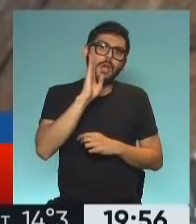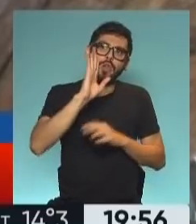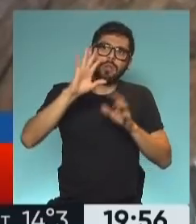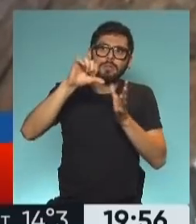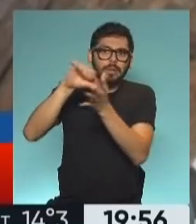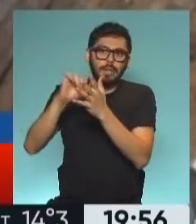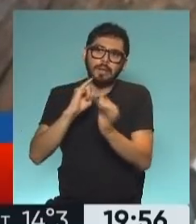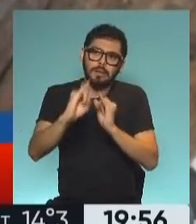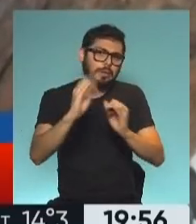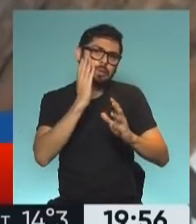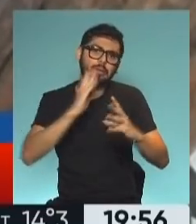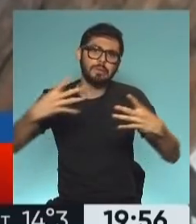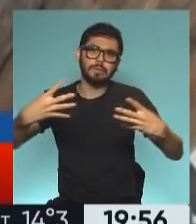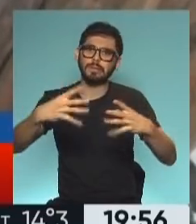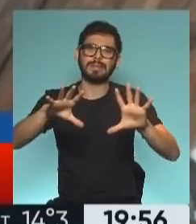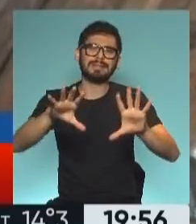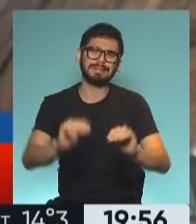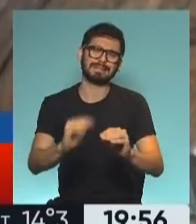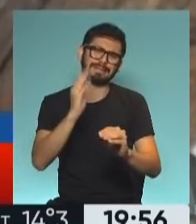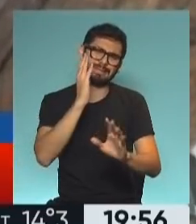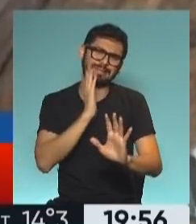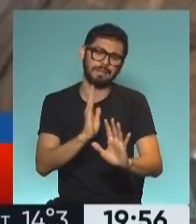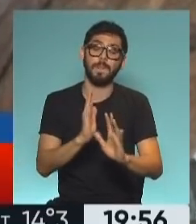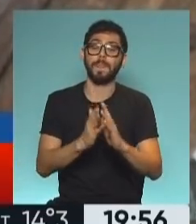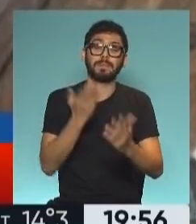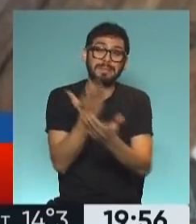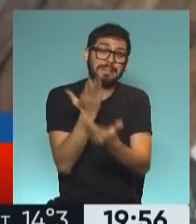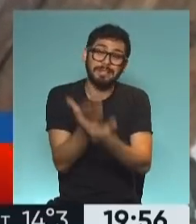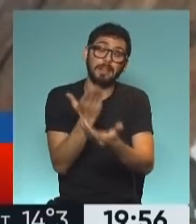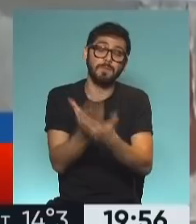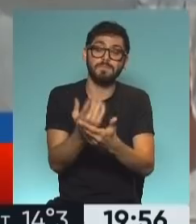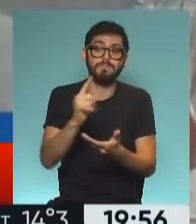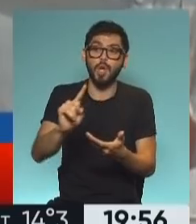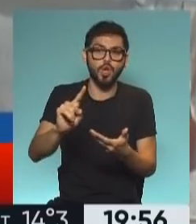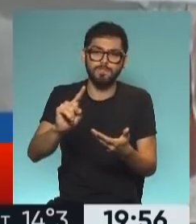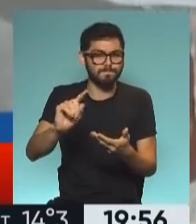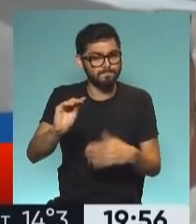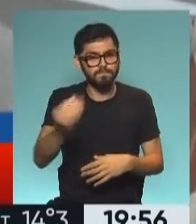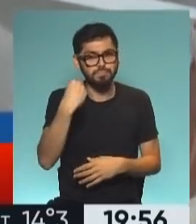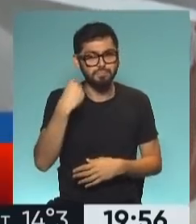asegurar un alto al fuego se han intensificado, pero hasta ahora fracasaron.